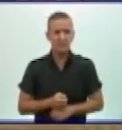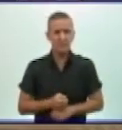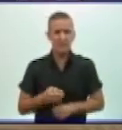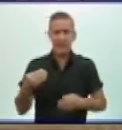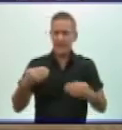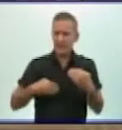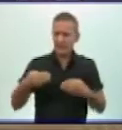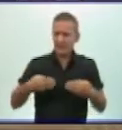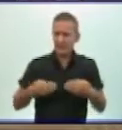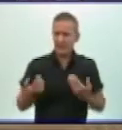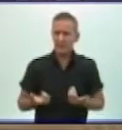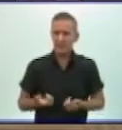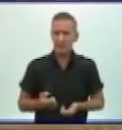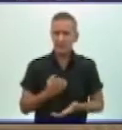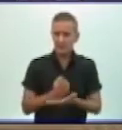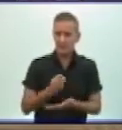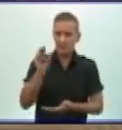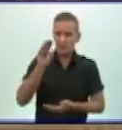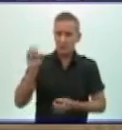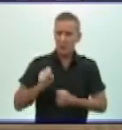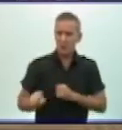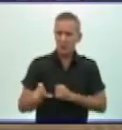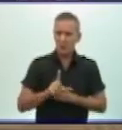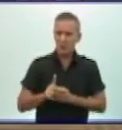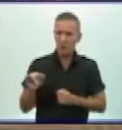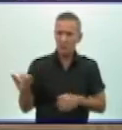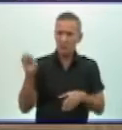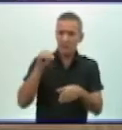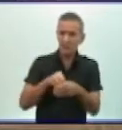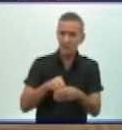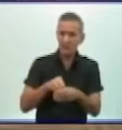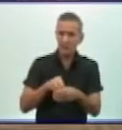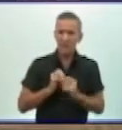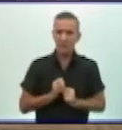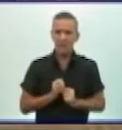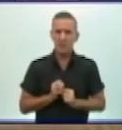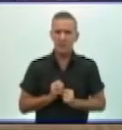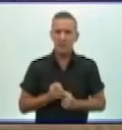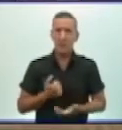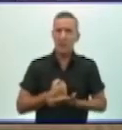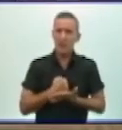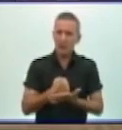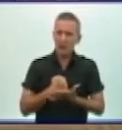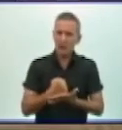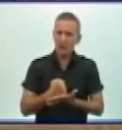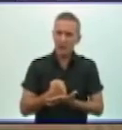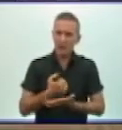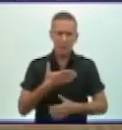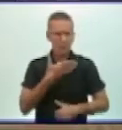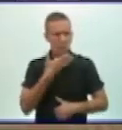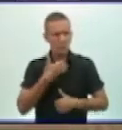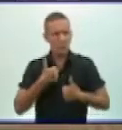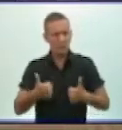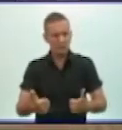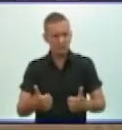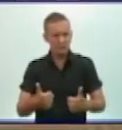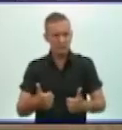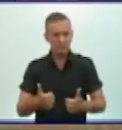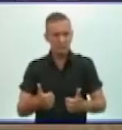actividades, tanto en lo escolar como en lo social, que vinculan y promueven el bienestar entre ellos mismos y a la vez con la